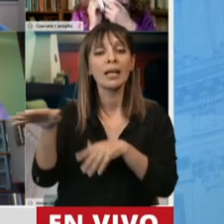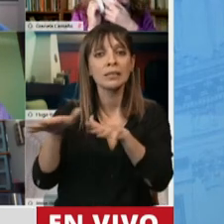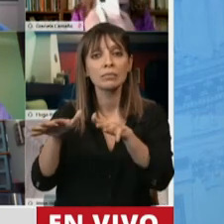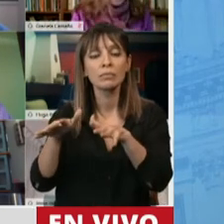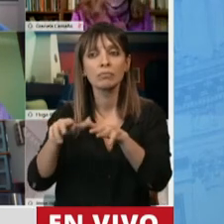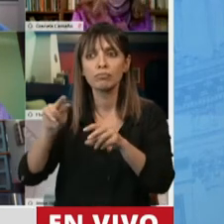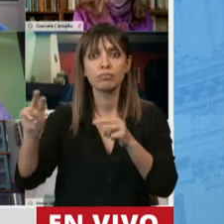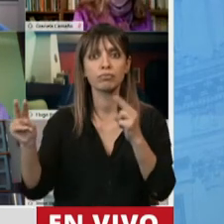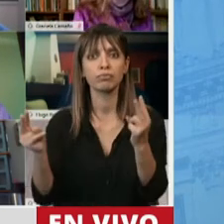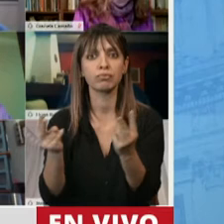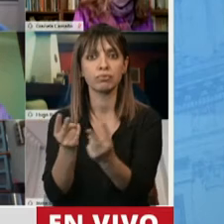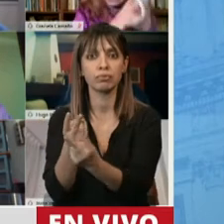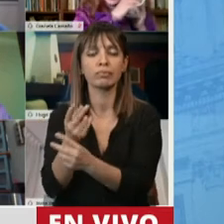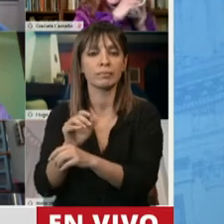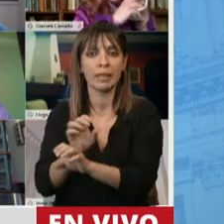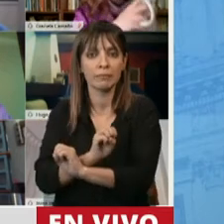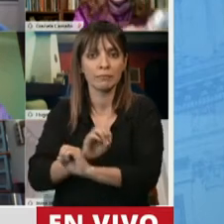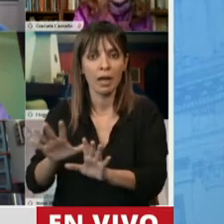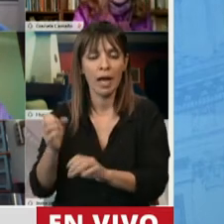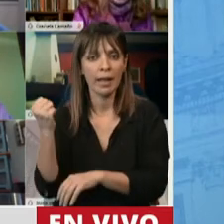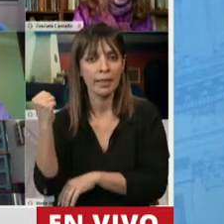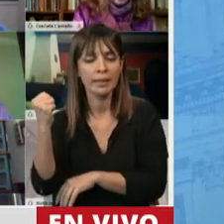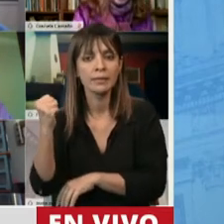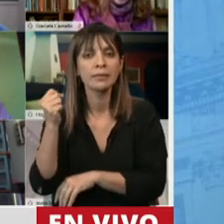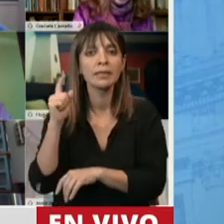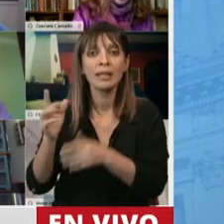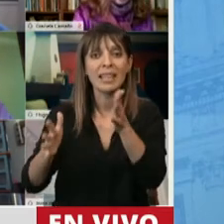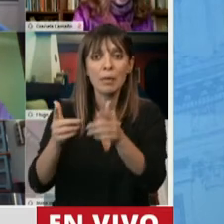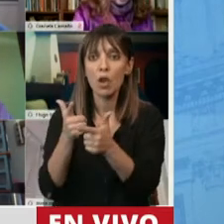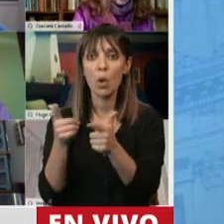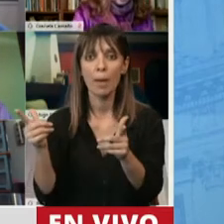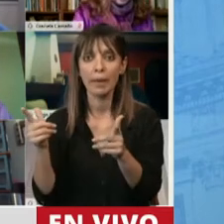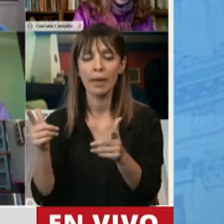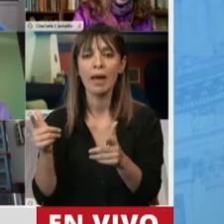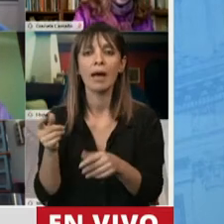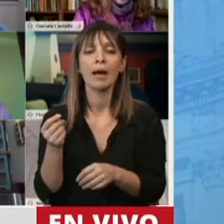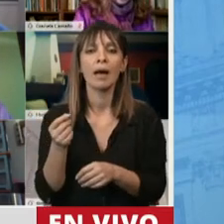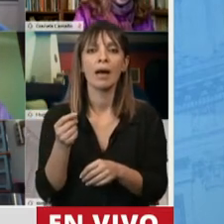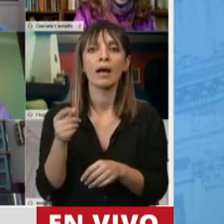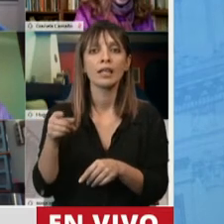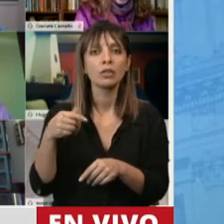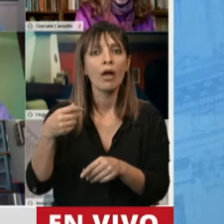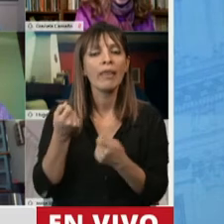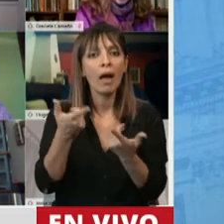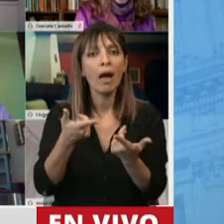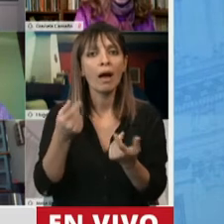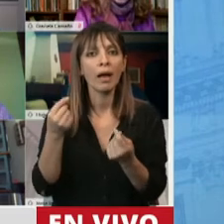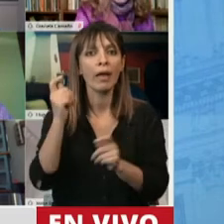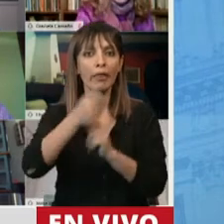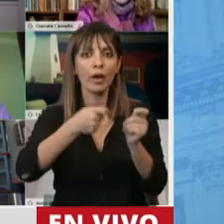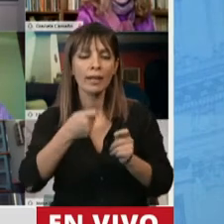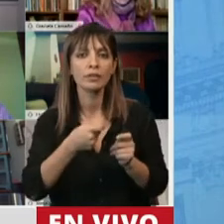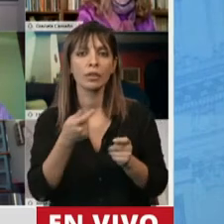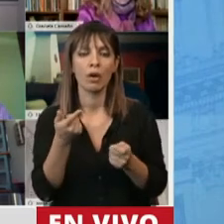alta mortalidad que provocaba el virus y la ausencia de tratamientos terapéuticos efectivos condujeron al uso de plasma de